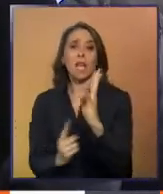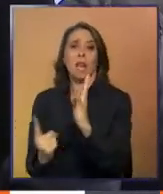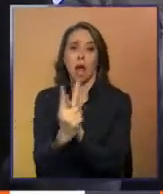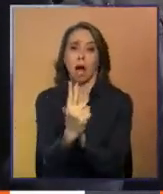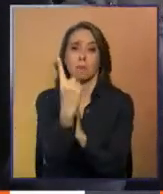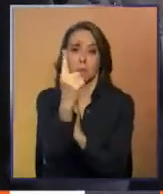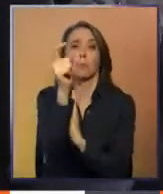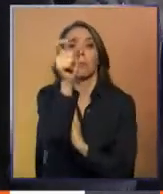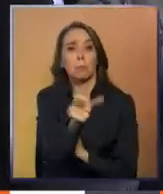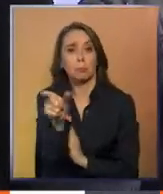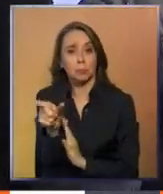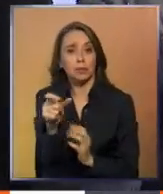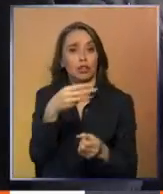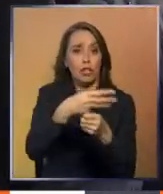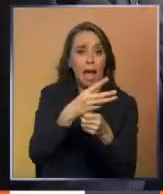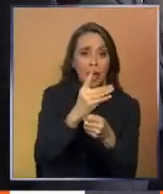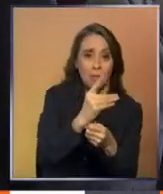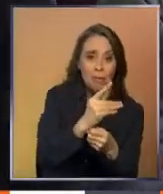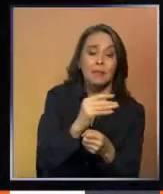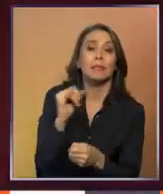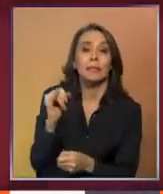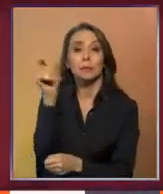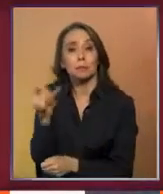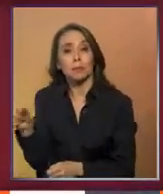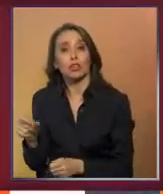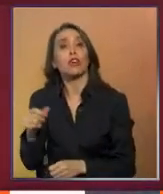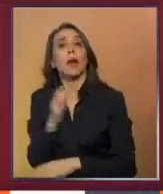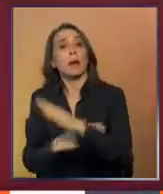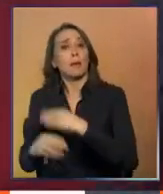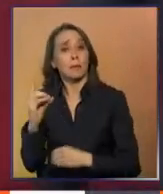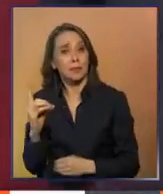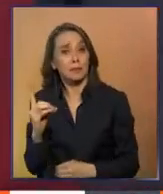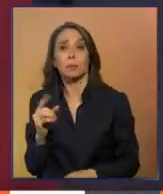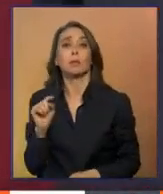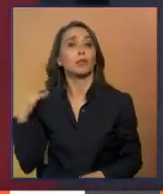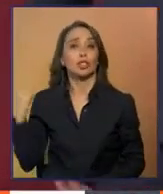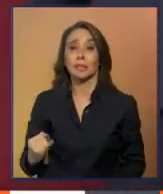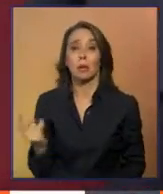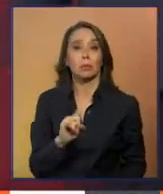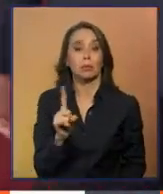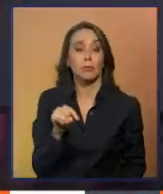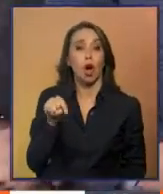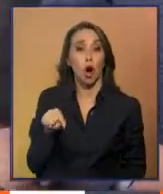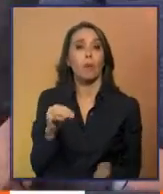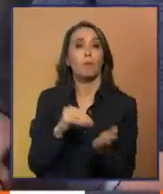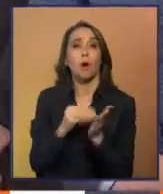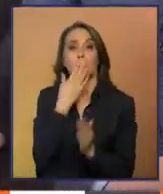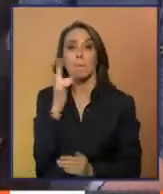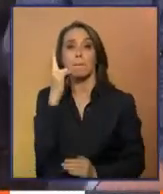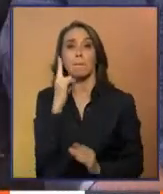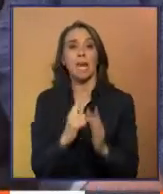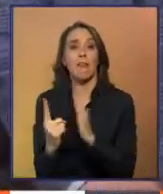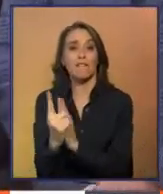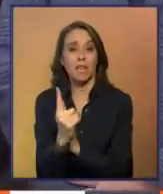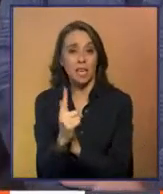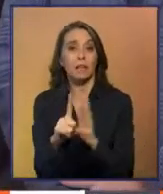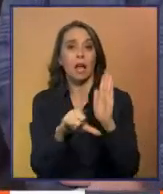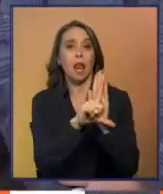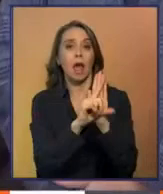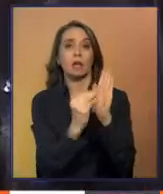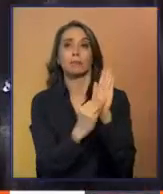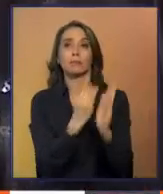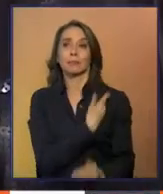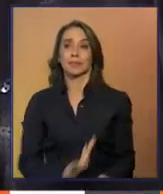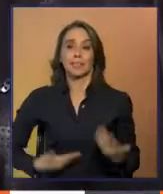como a personas con discapacidad, pero esto no siempre ocurre. Sin embargo, esta preferencia tiene a partir de hoy la calidad de ley, después de que el presidente la